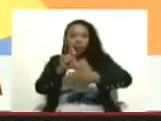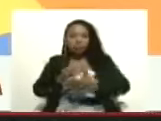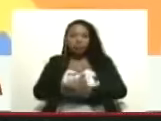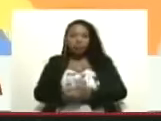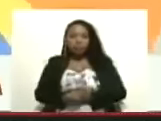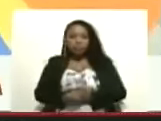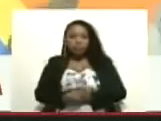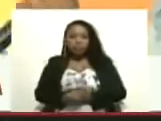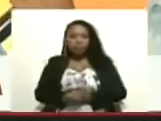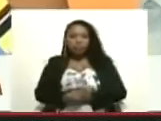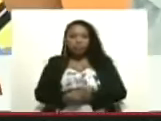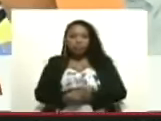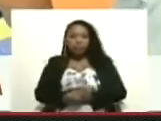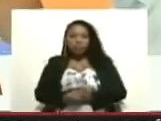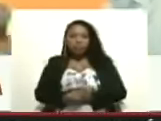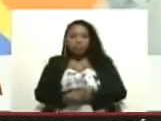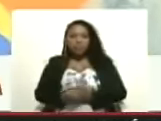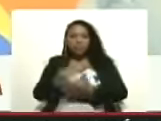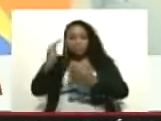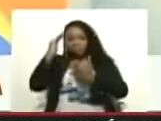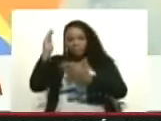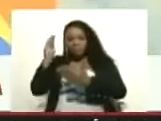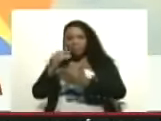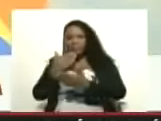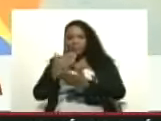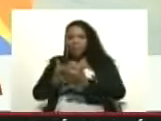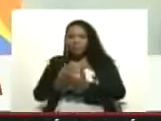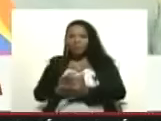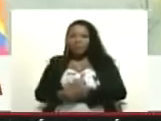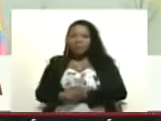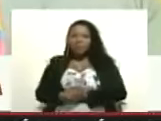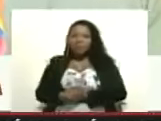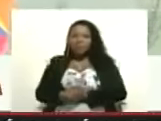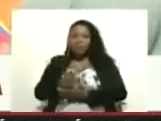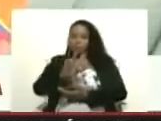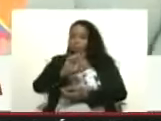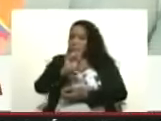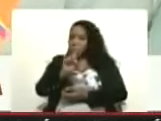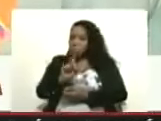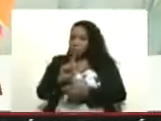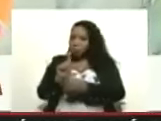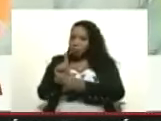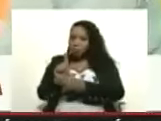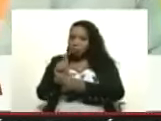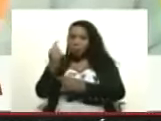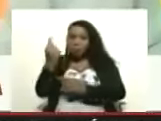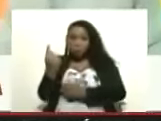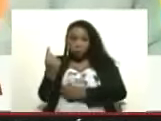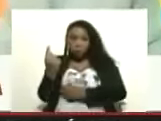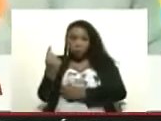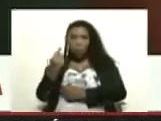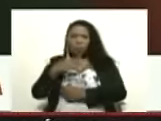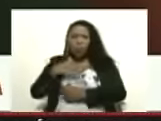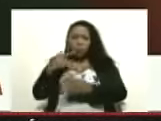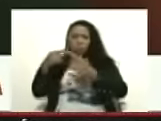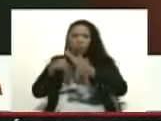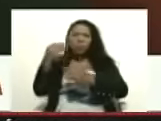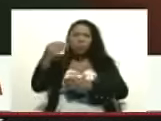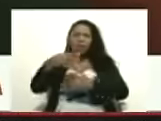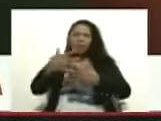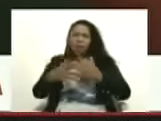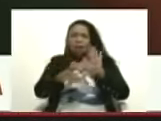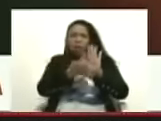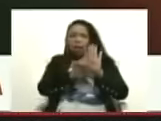telesur Hol hola Adriana Cómo estás bien gracias dos preguntas le tengo uno si podía hondar más De qué manera